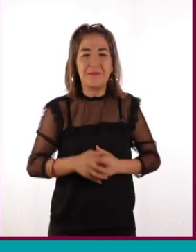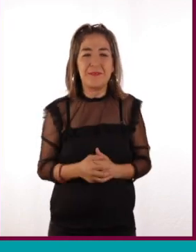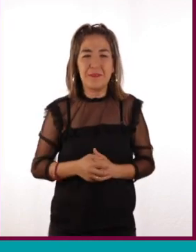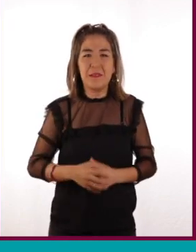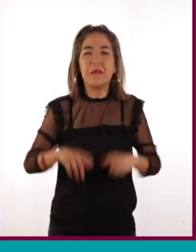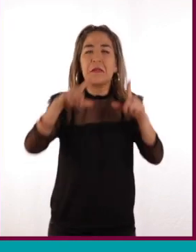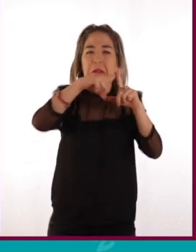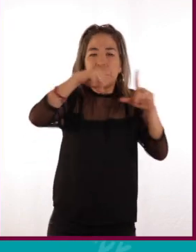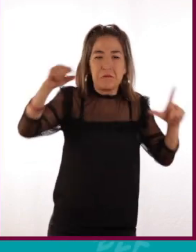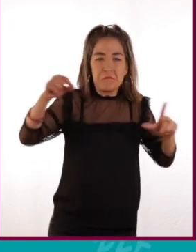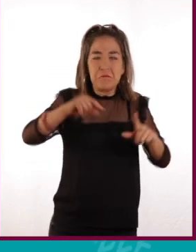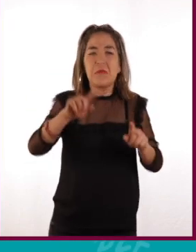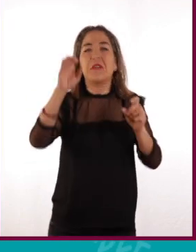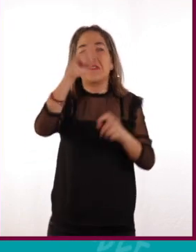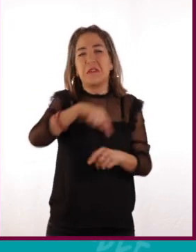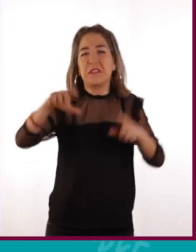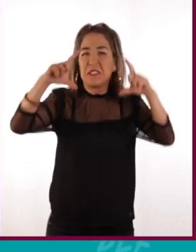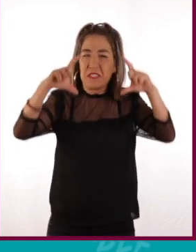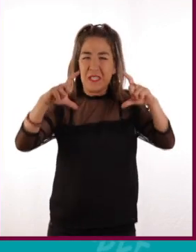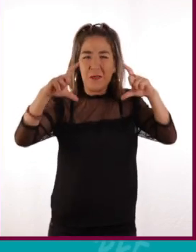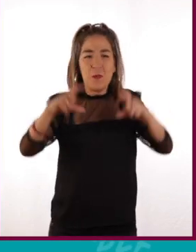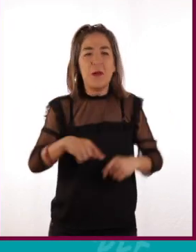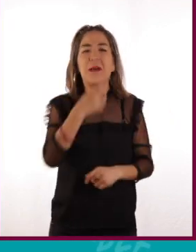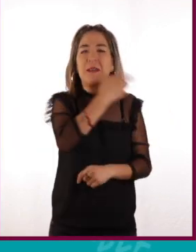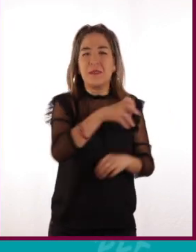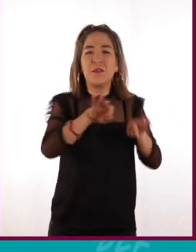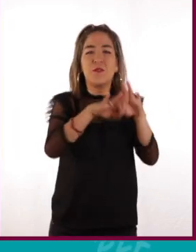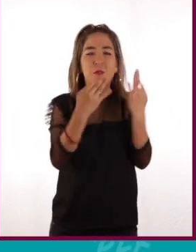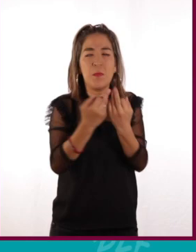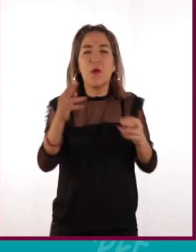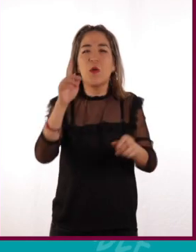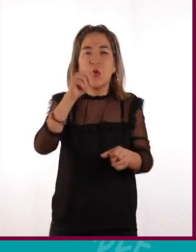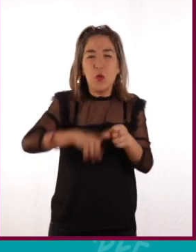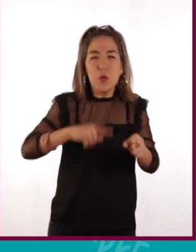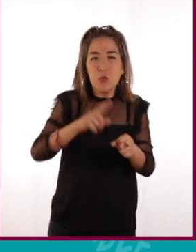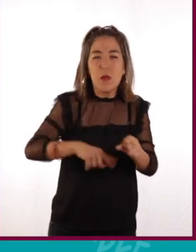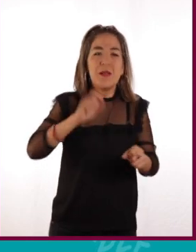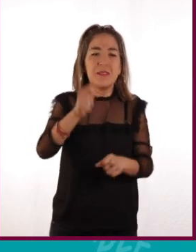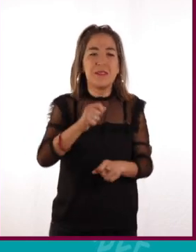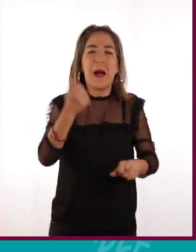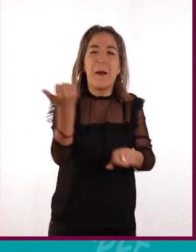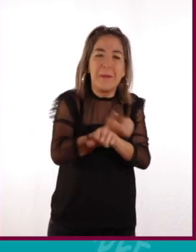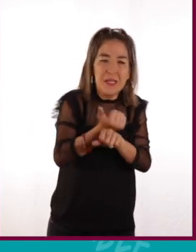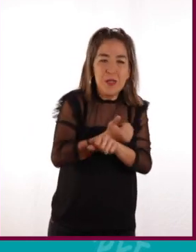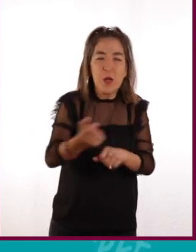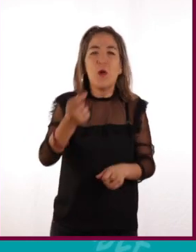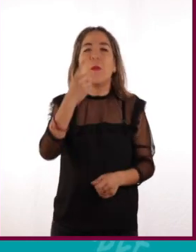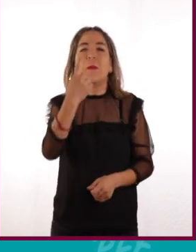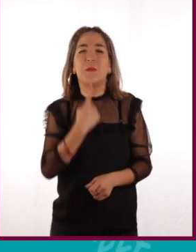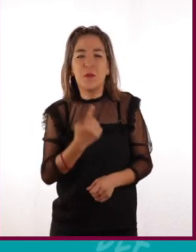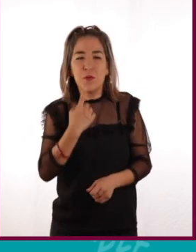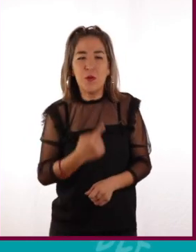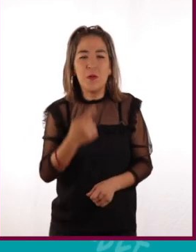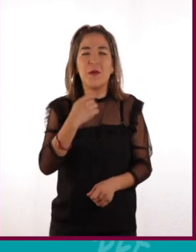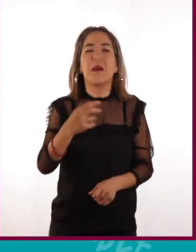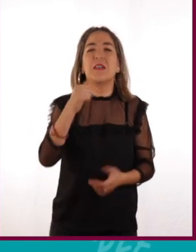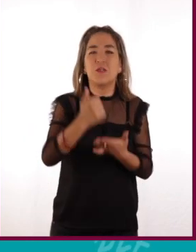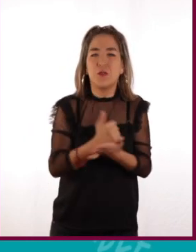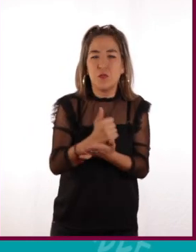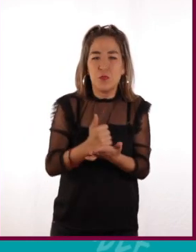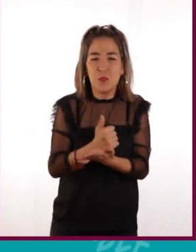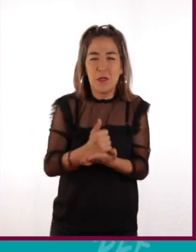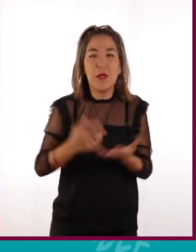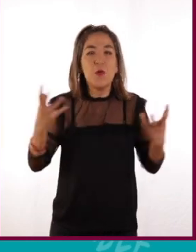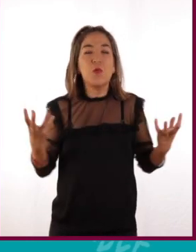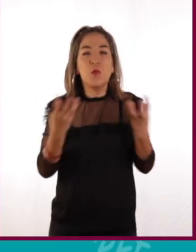geométricas simples, como rectángulos o círculos. Además, destaca el uso de colores primarios, esto es, el rojo,